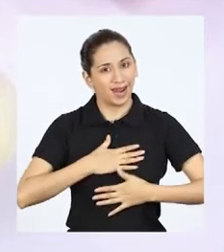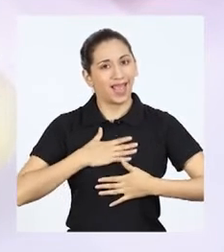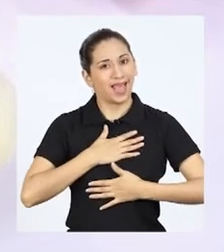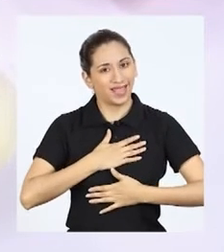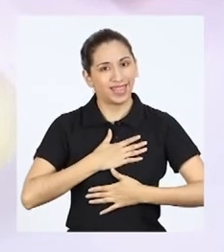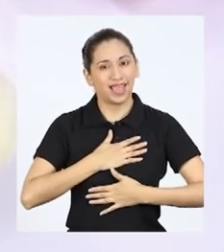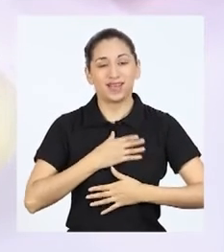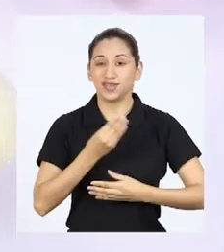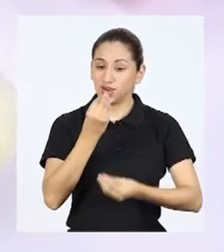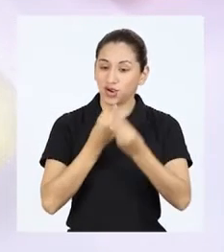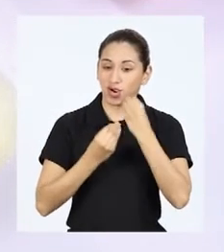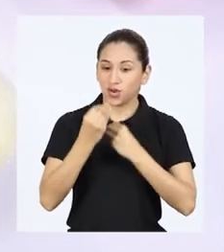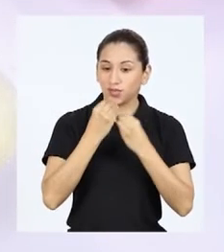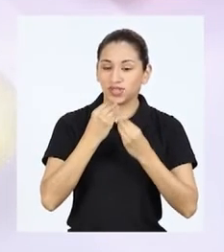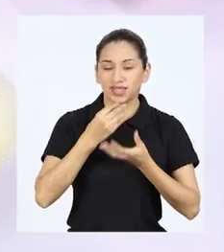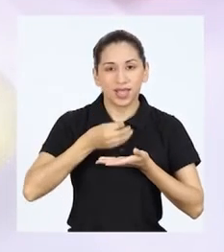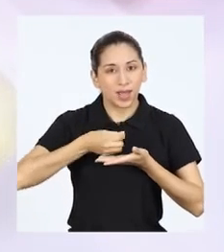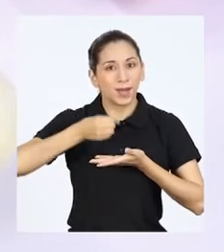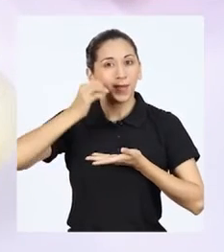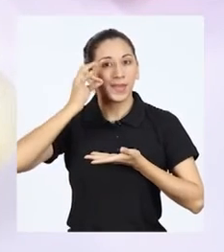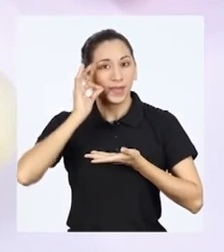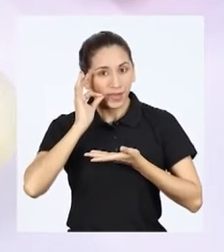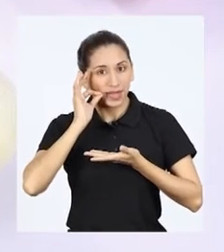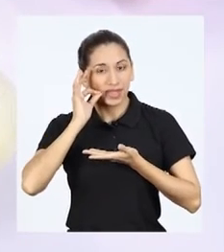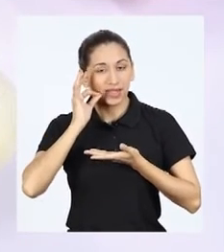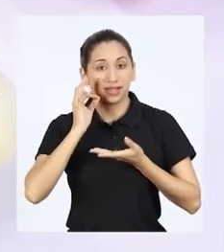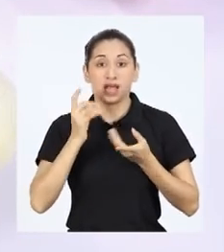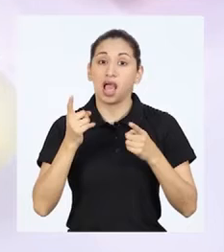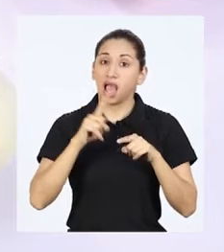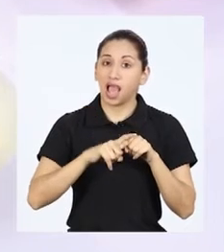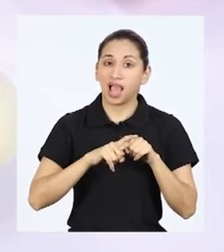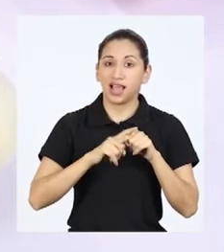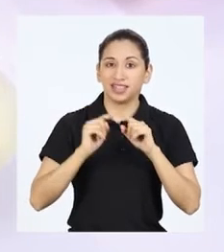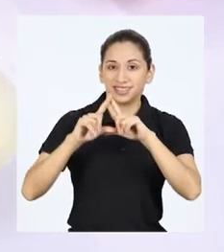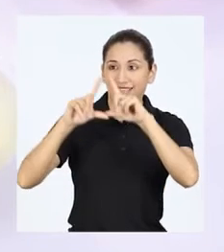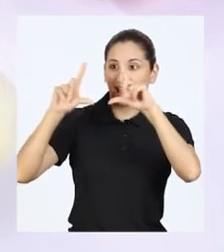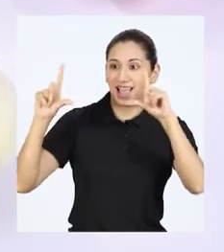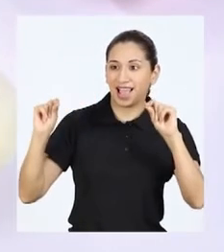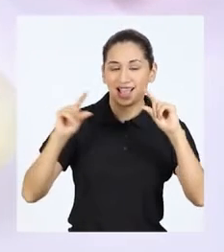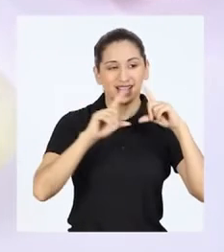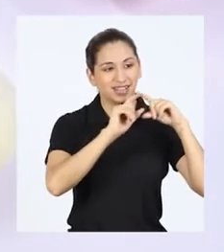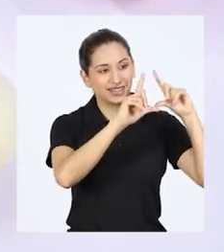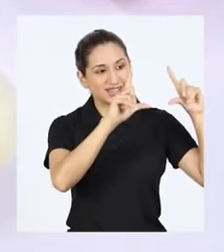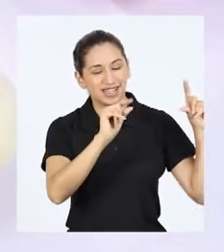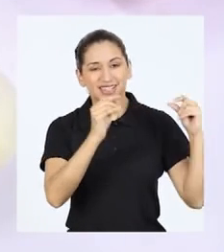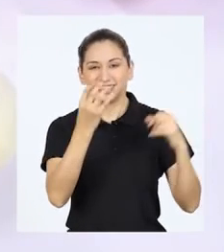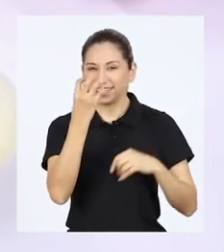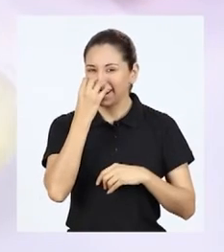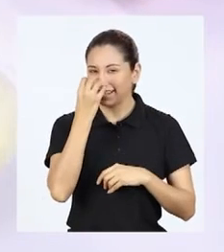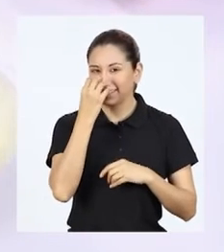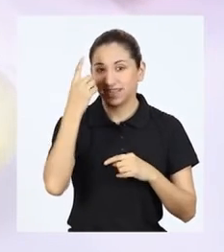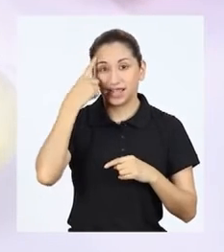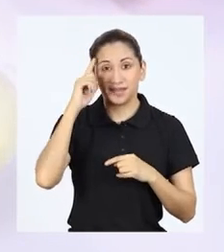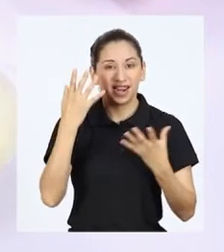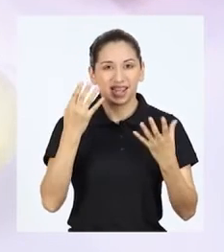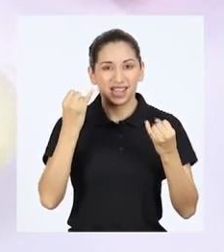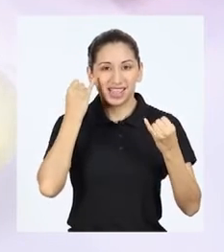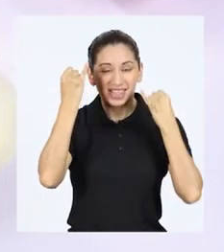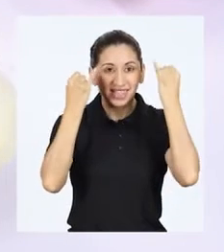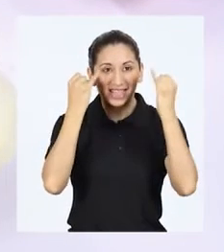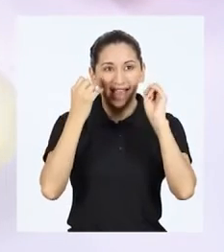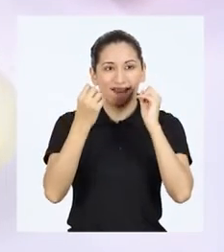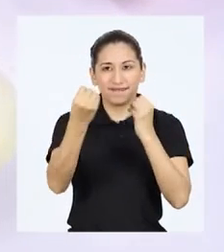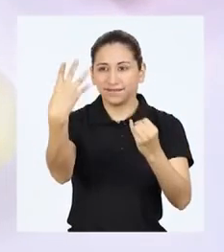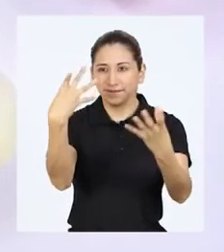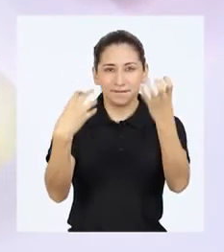con comida y bebidas, incluso con carteles graciosos y motivadores para que las ideas fluyan